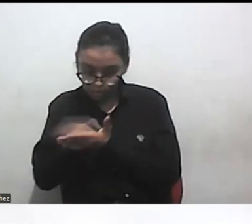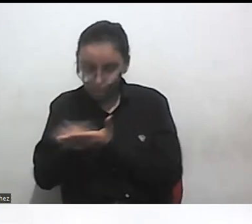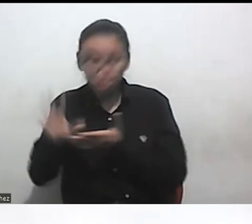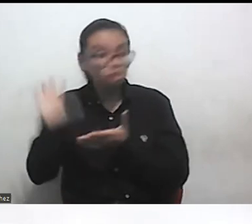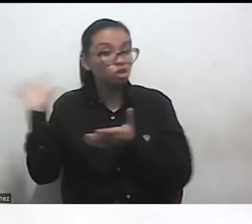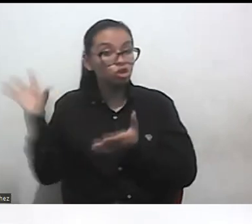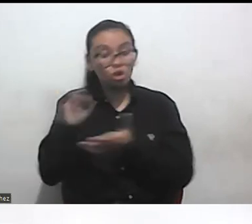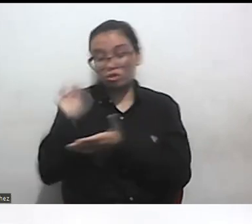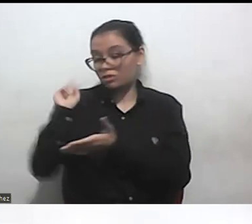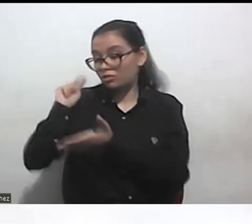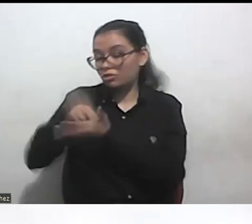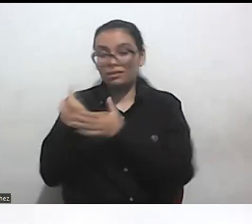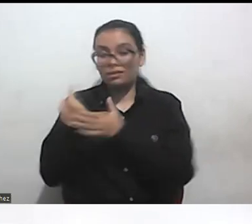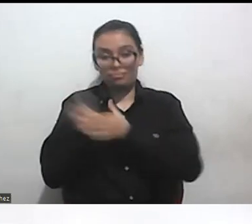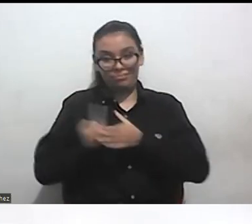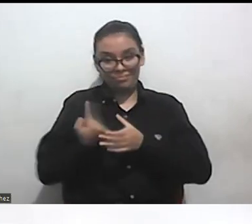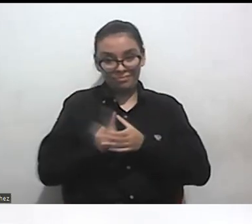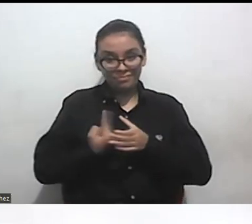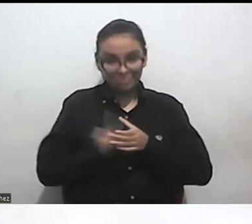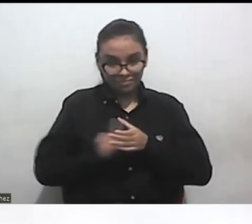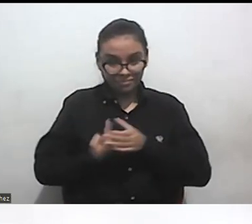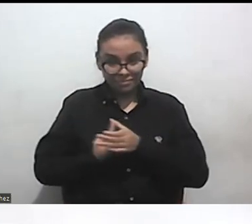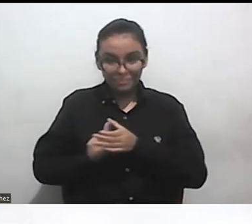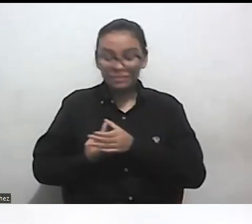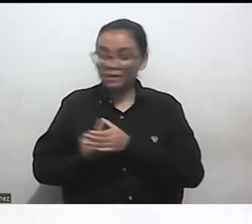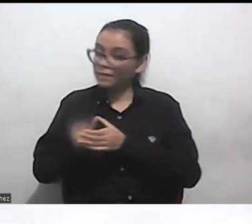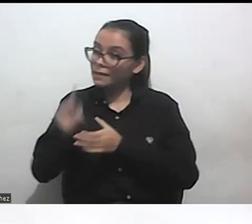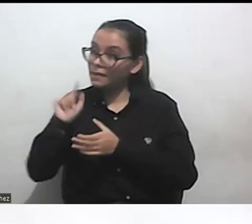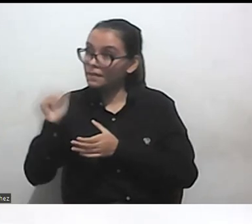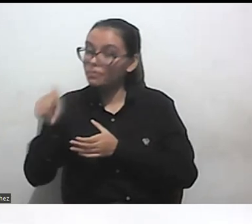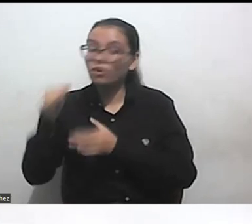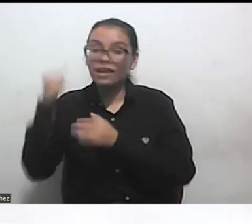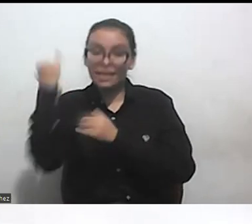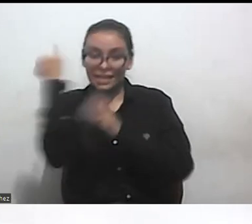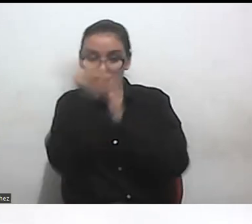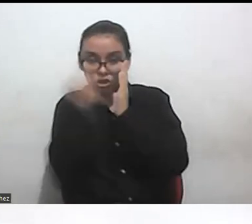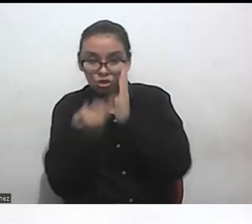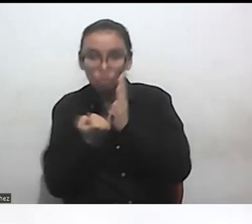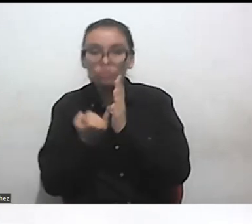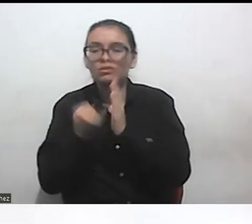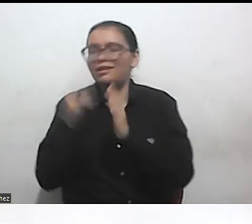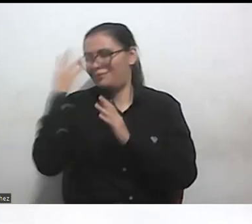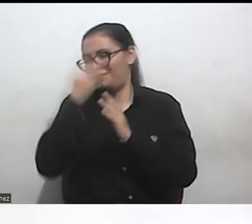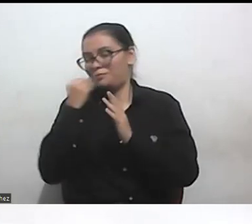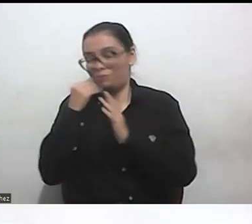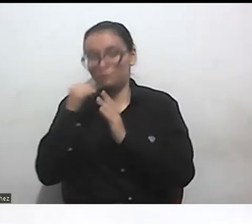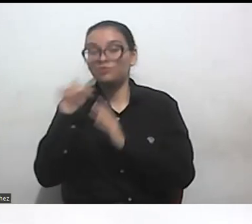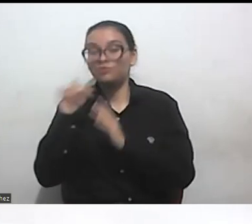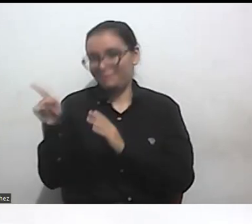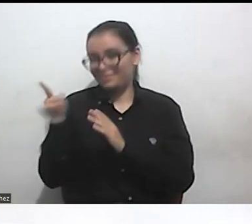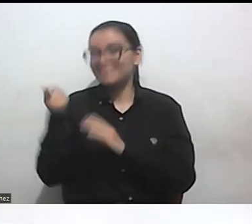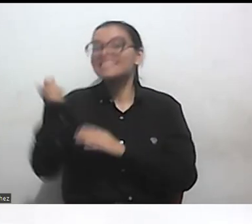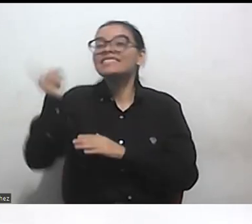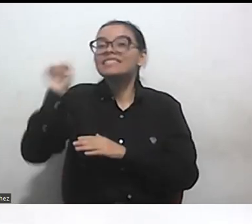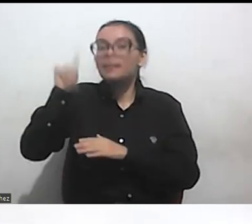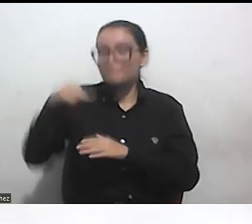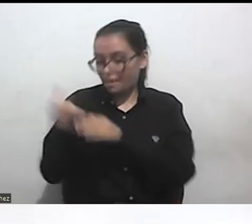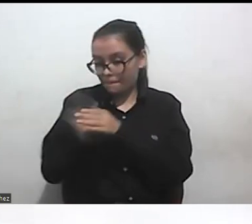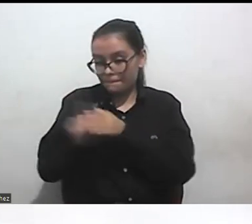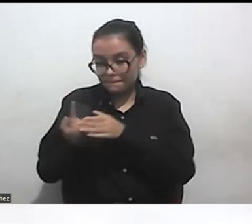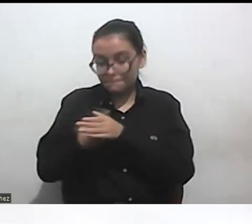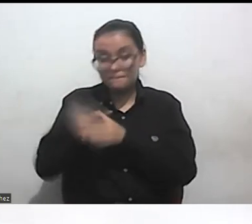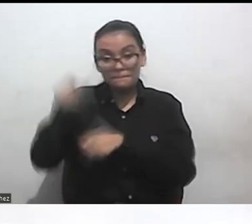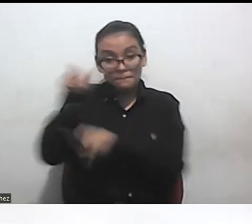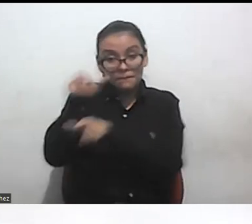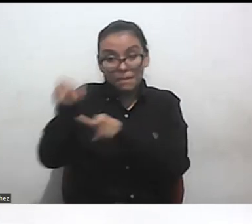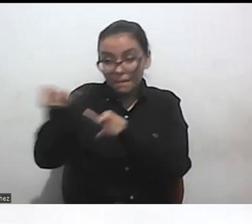necesariamente quien ilustra quien hace los gráficos muy bonitos a propósito también son personas autistas